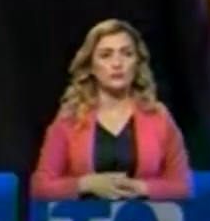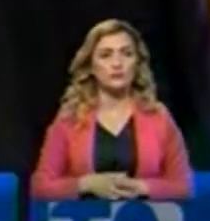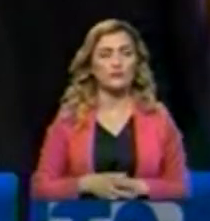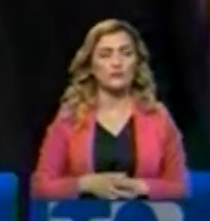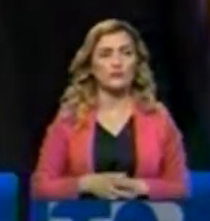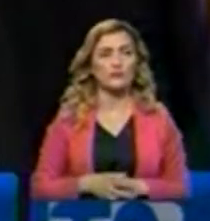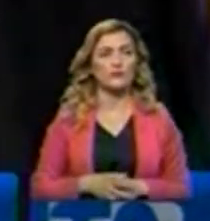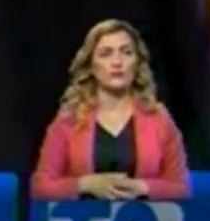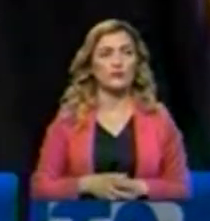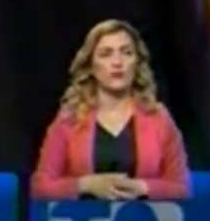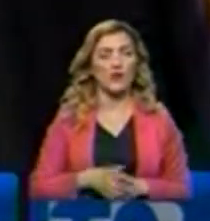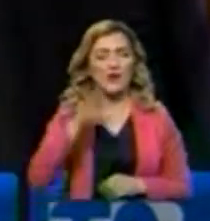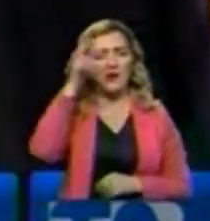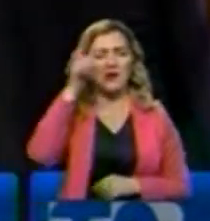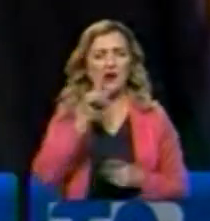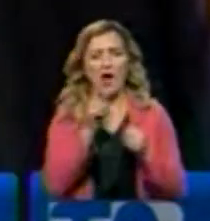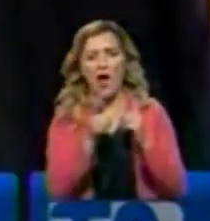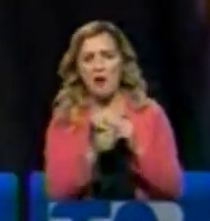el proceso